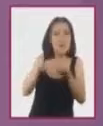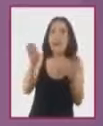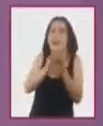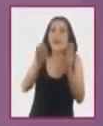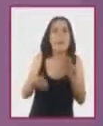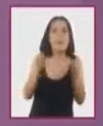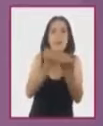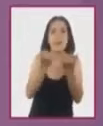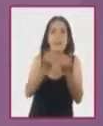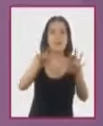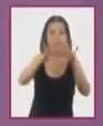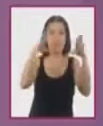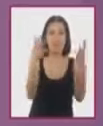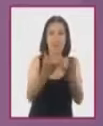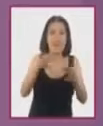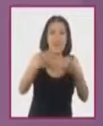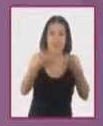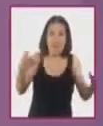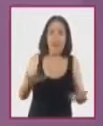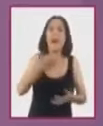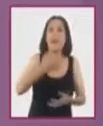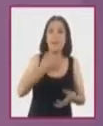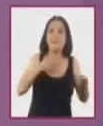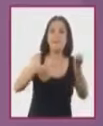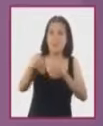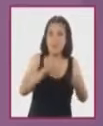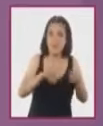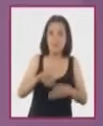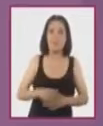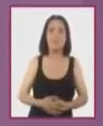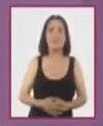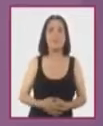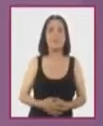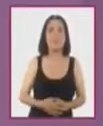el movimiento de rotación de la Tierra.